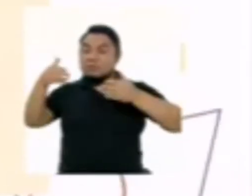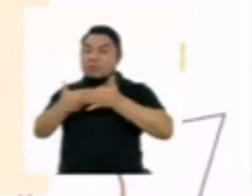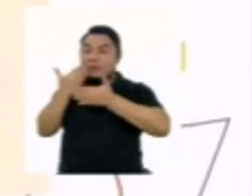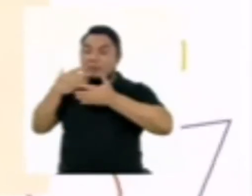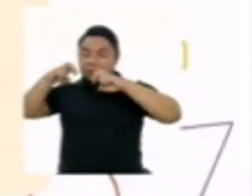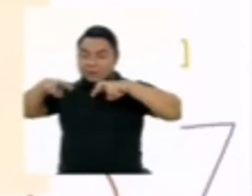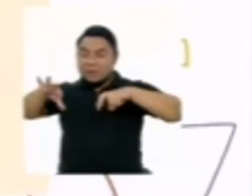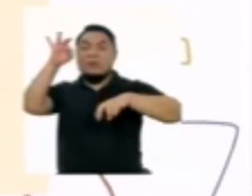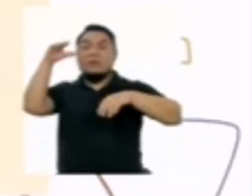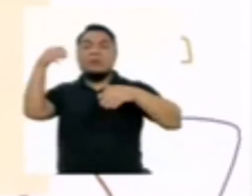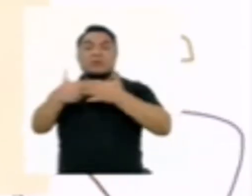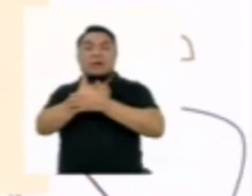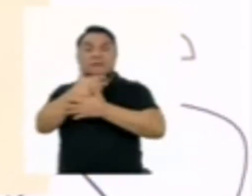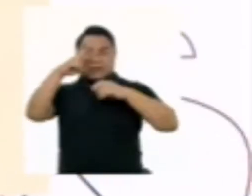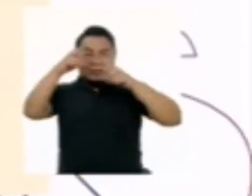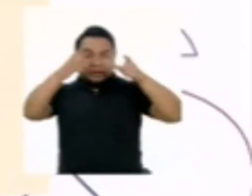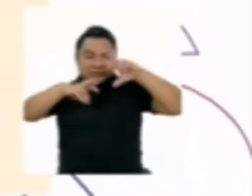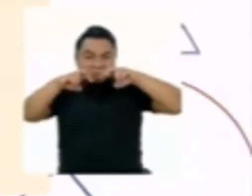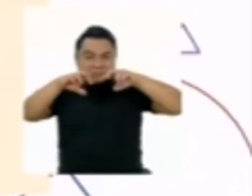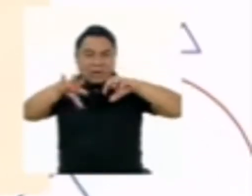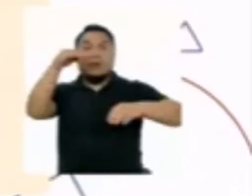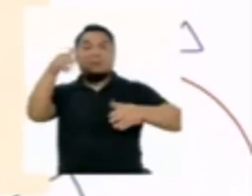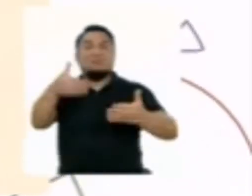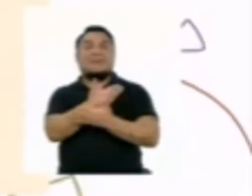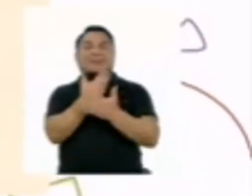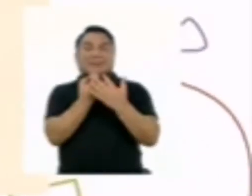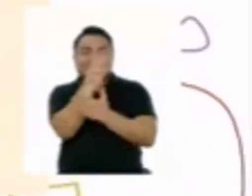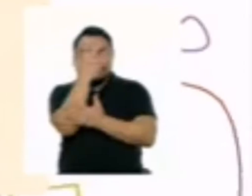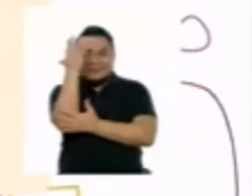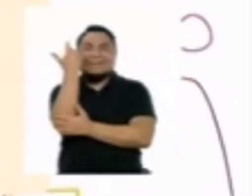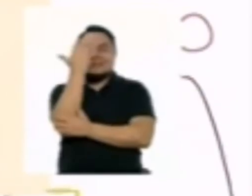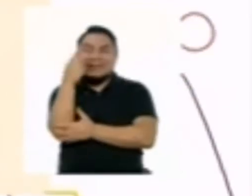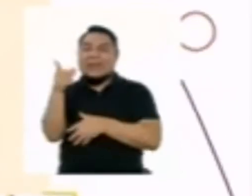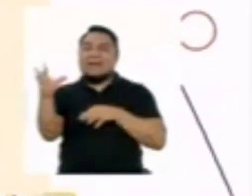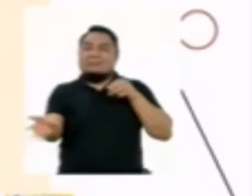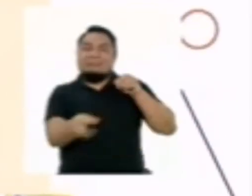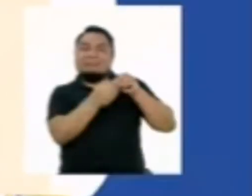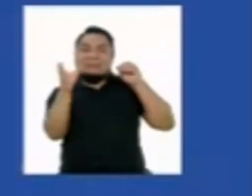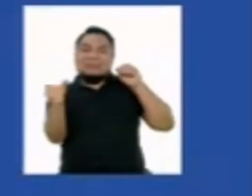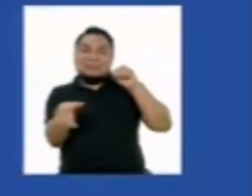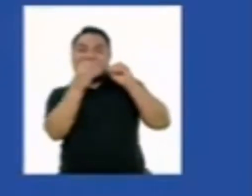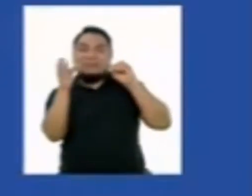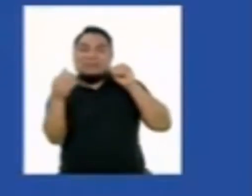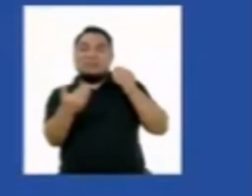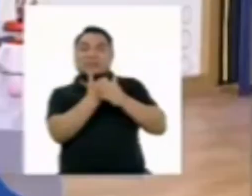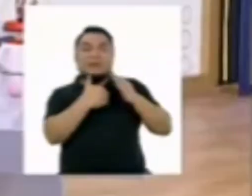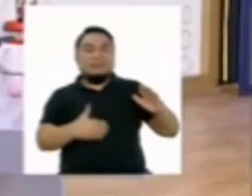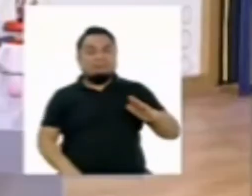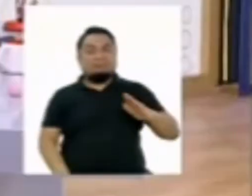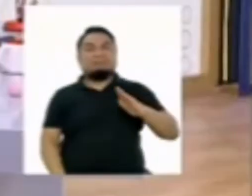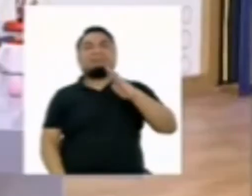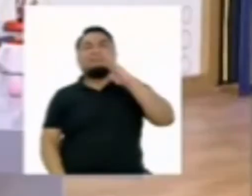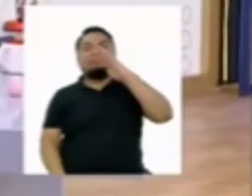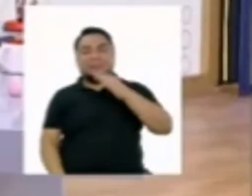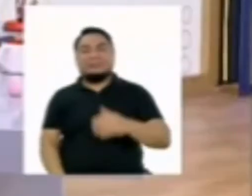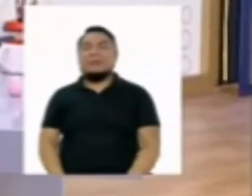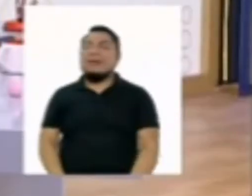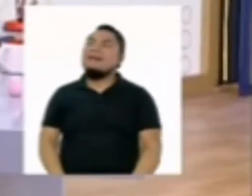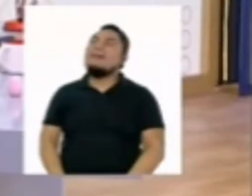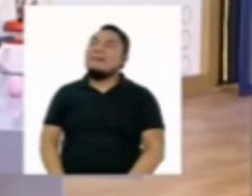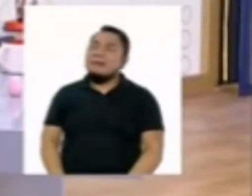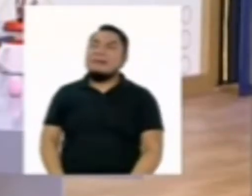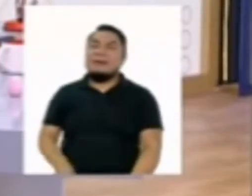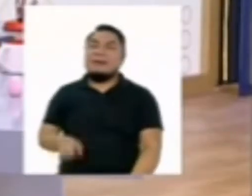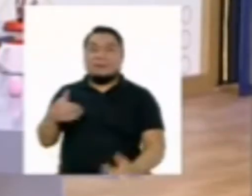diversas publicaciones han ido registrando nuevas especies en nuestra base de datos nacional. Ya veo,